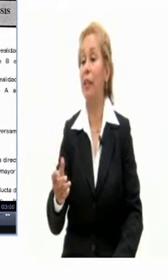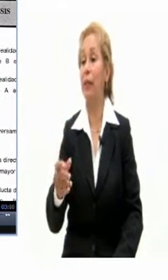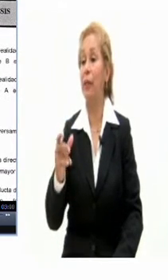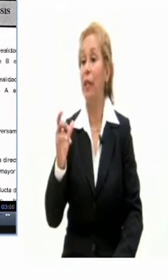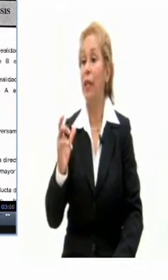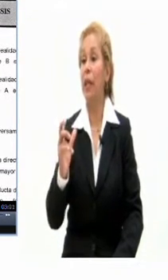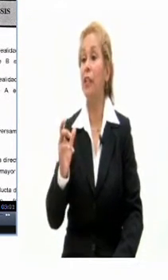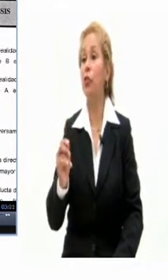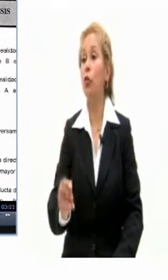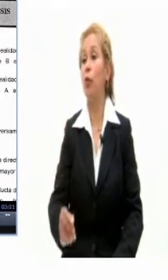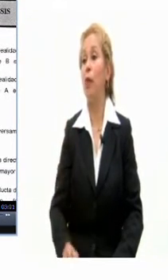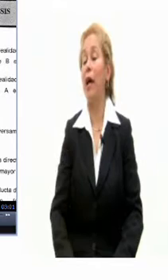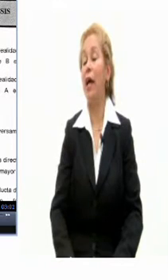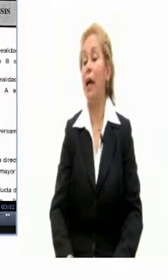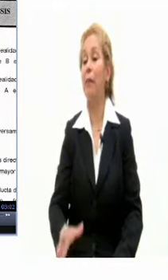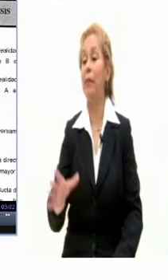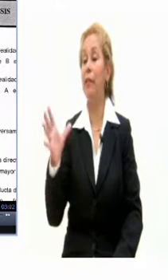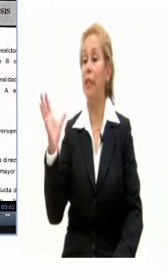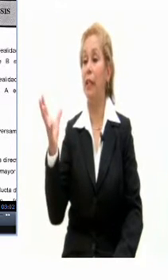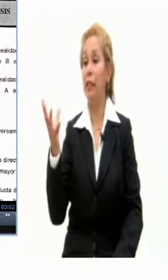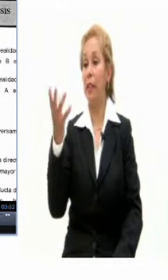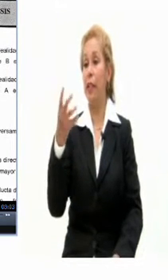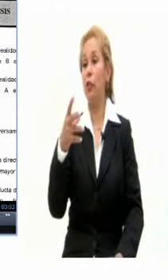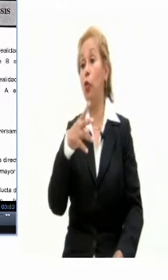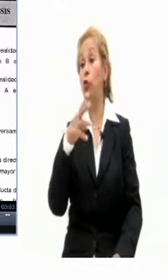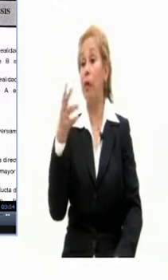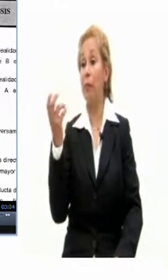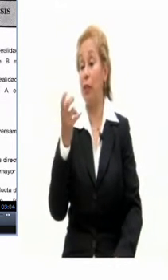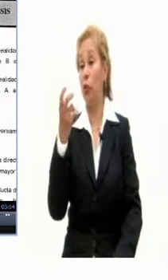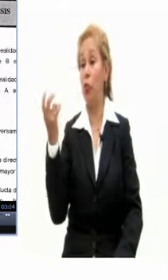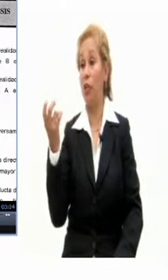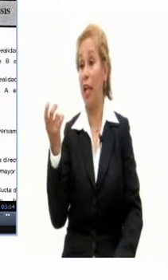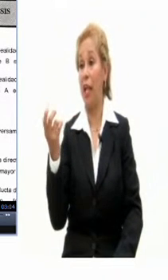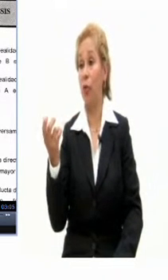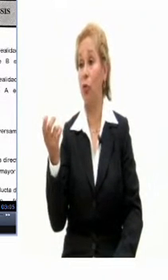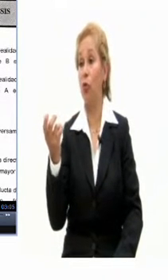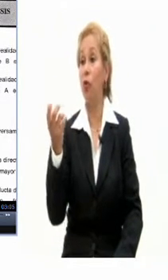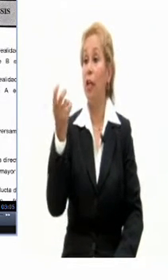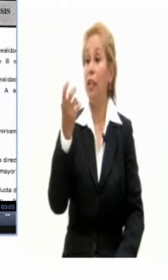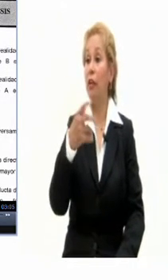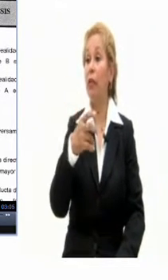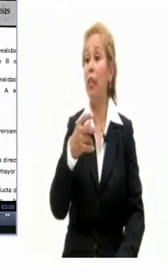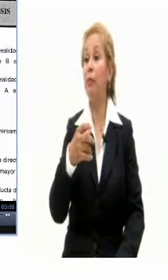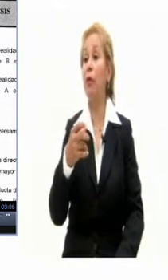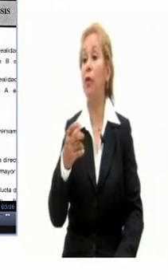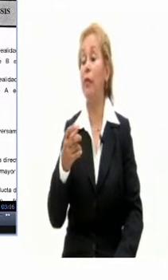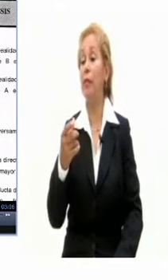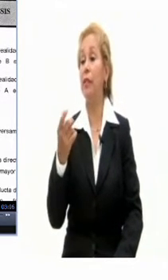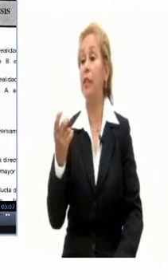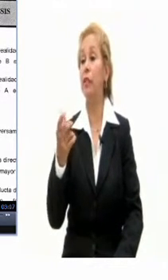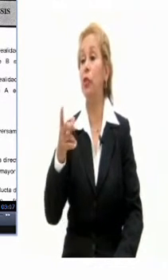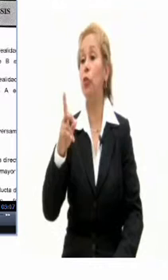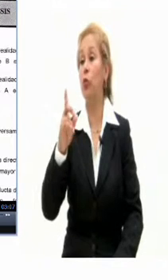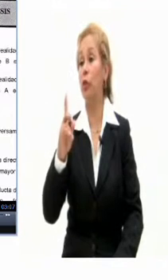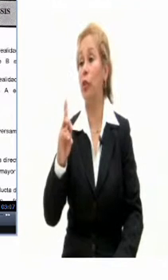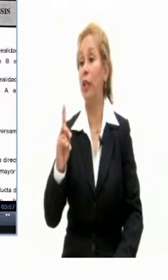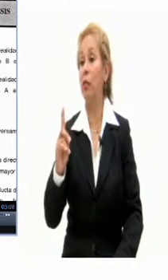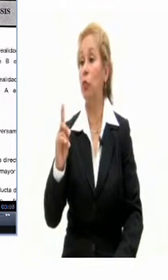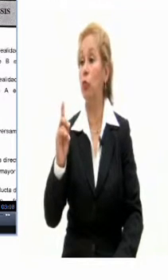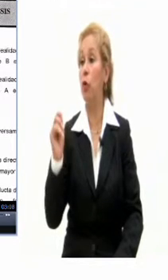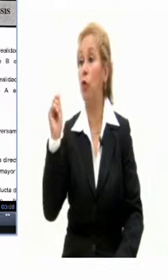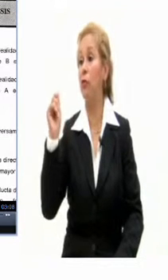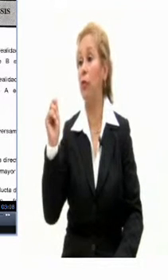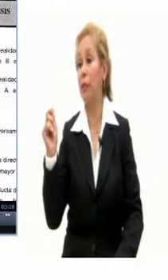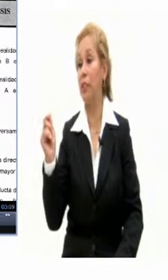realidad problemática. Y esto nos va a permitir tener dos aspectos muy claros, ¿no? Definir problemas de investigación